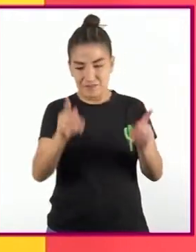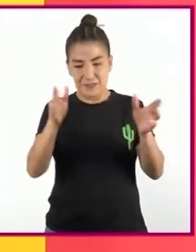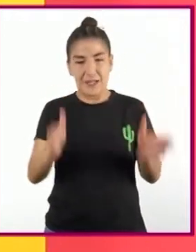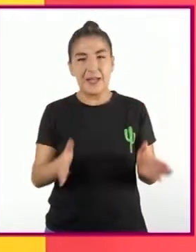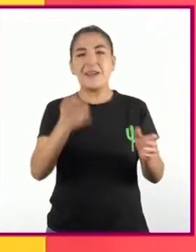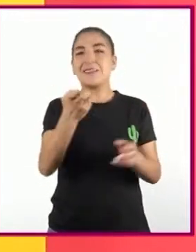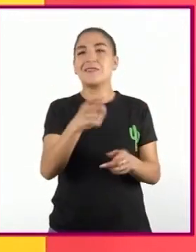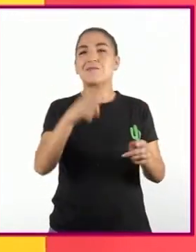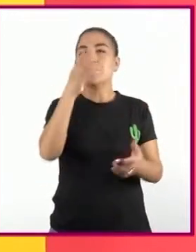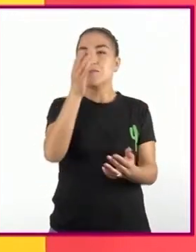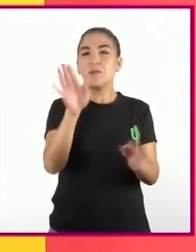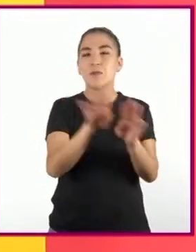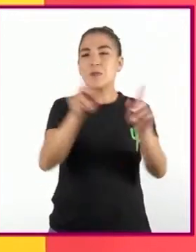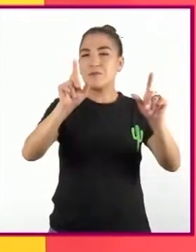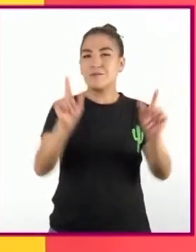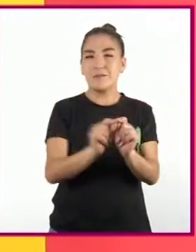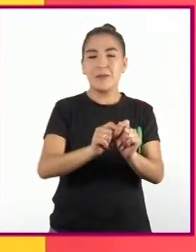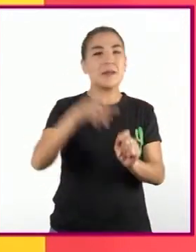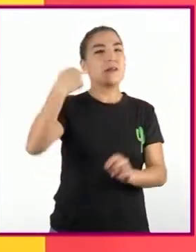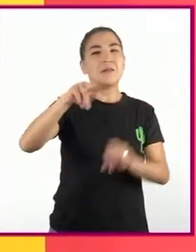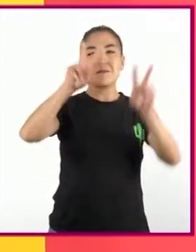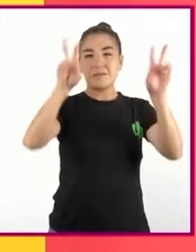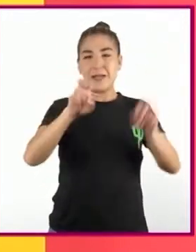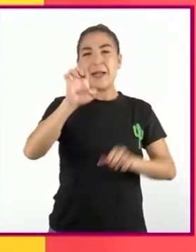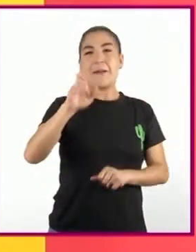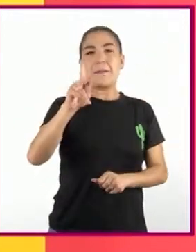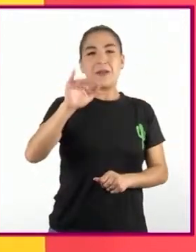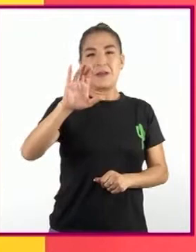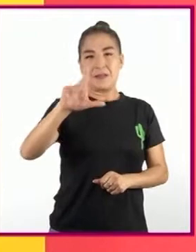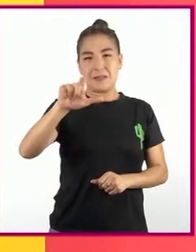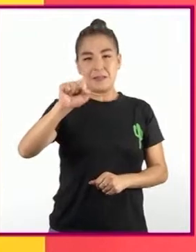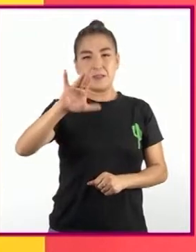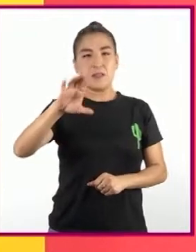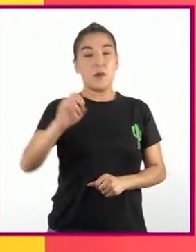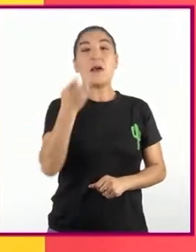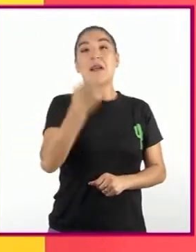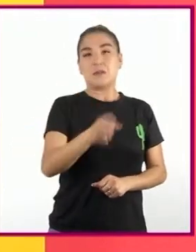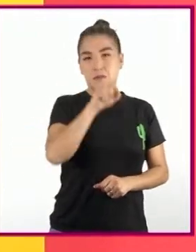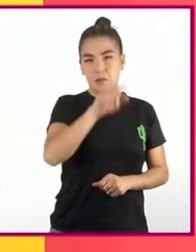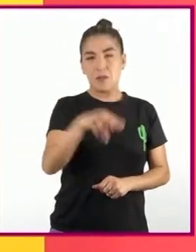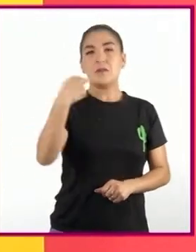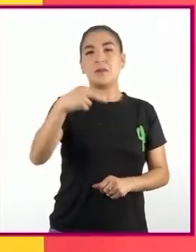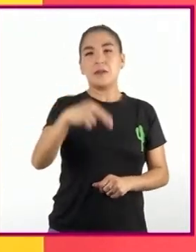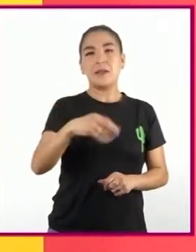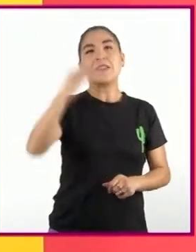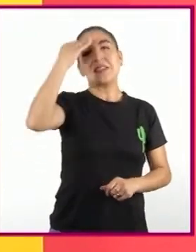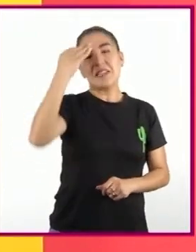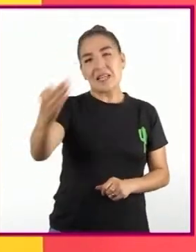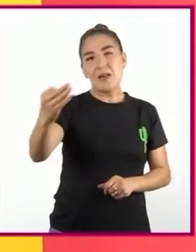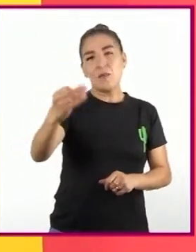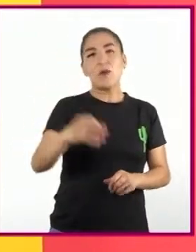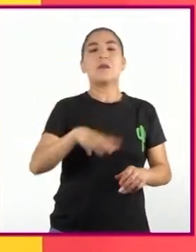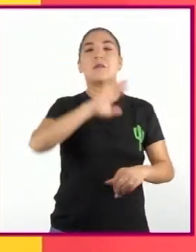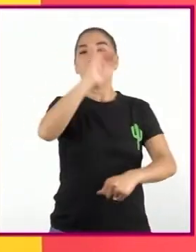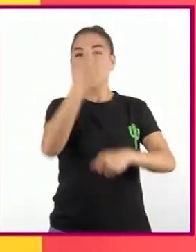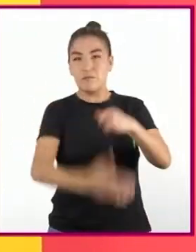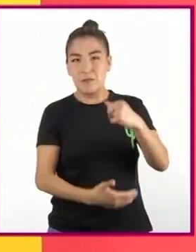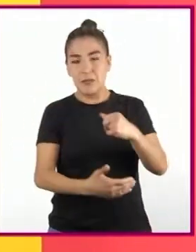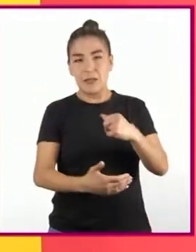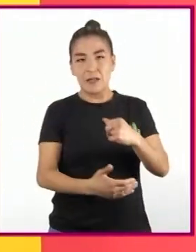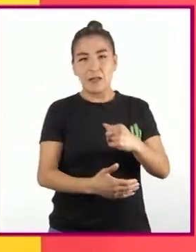sido denominado Epiclásico, aunque también ha recibido los nombres de Clásico tardío, Clásico terminal